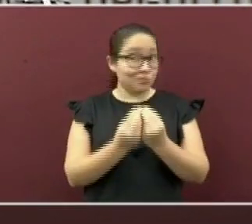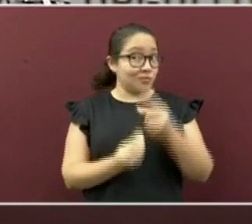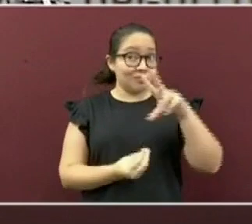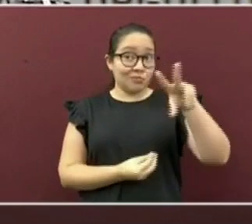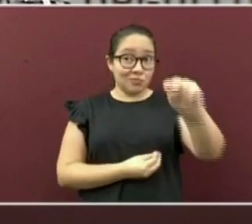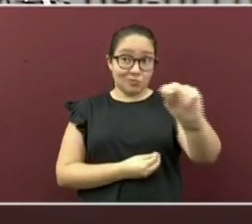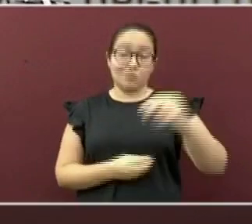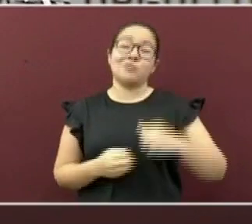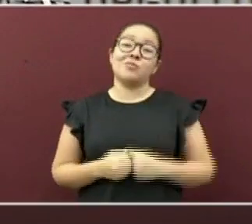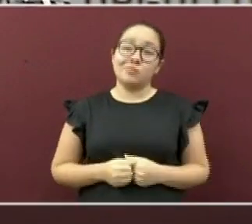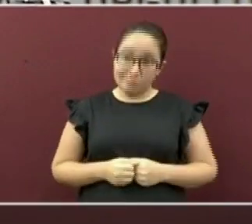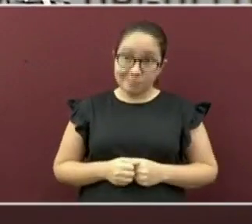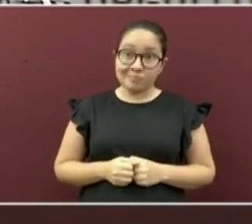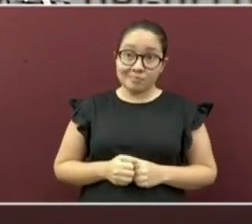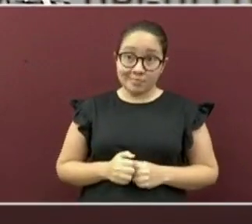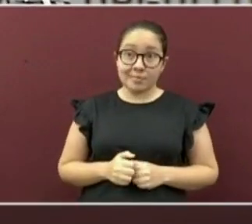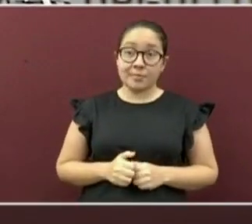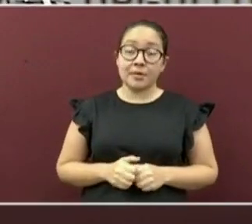y otras personas.